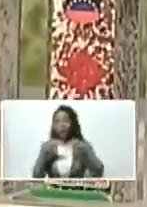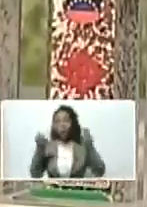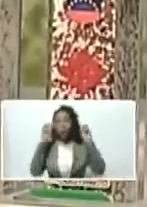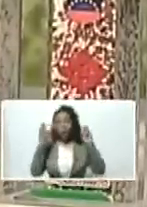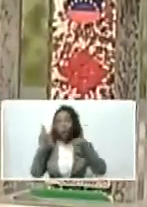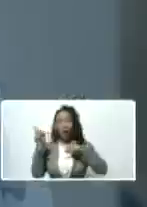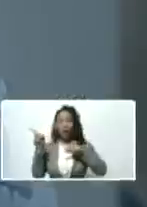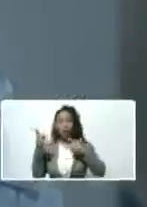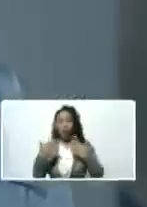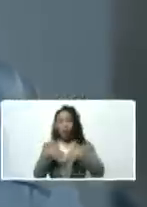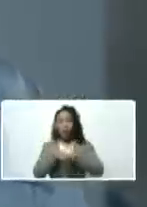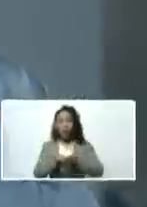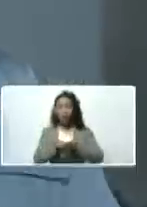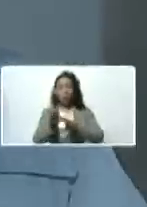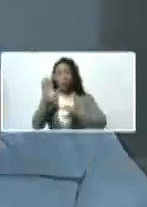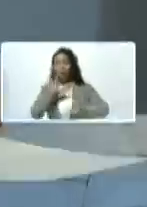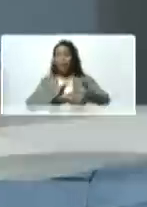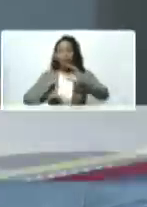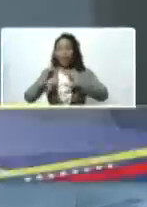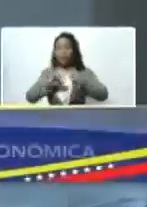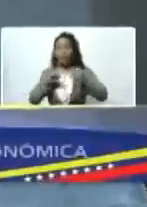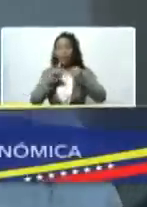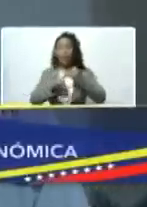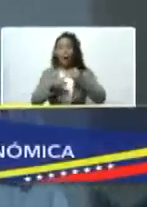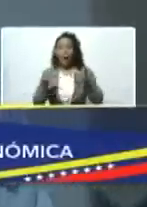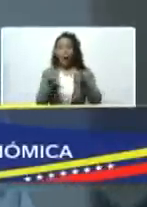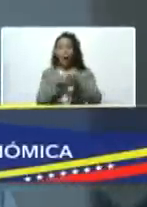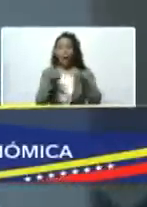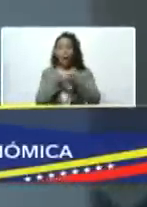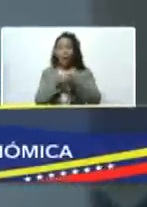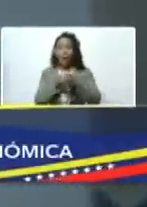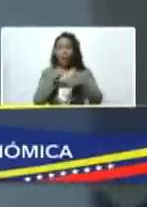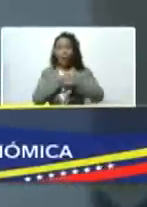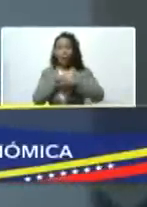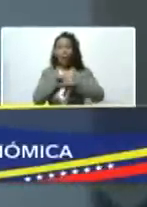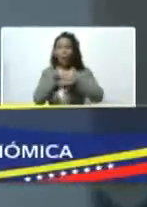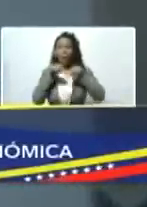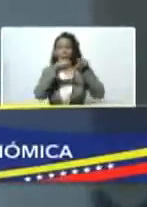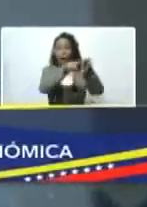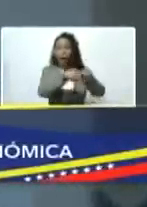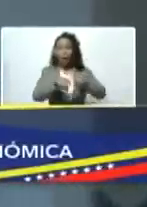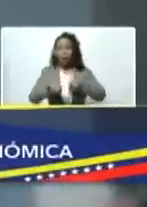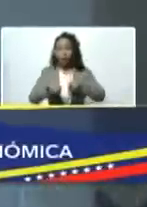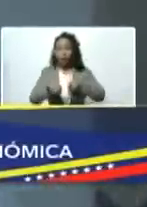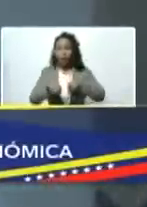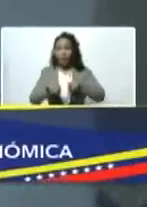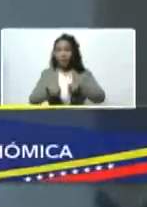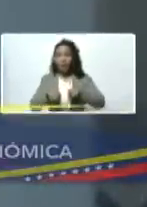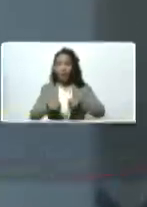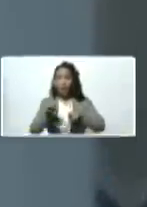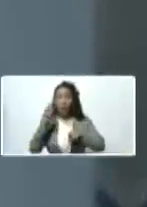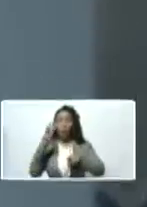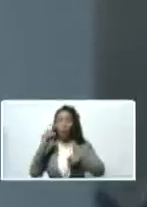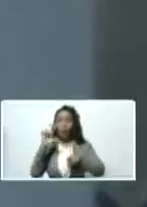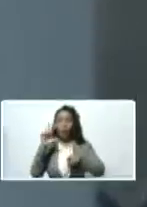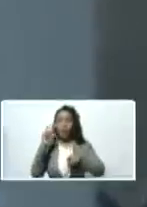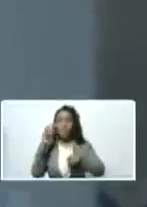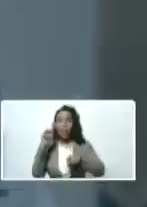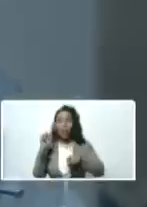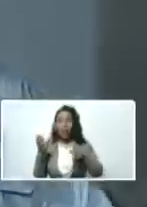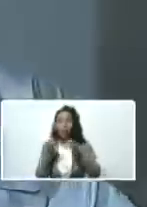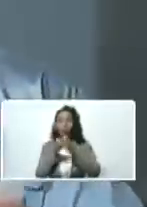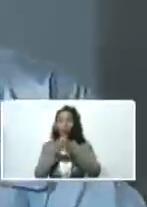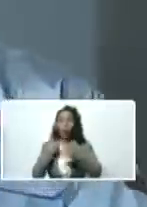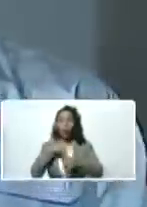es una combinación de la ciencia el equipo del ministerio de agricultura Wilmar Castro Sotero los equipos nuestros